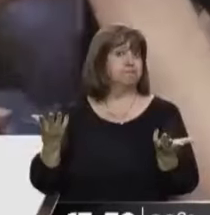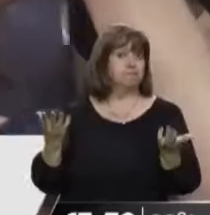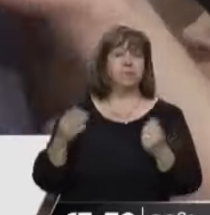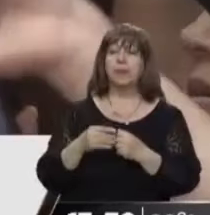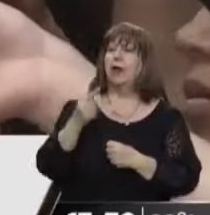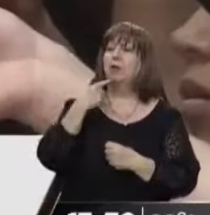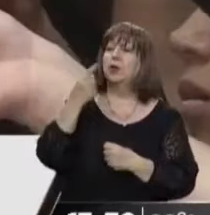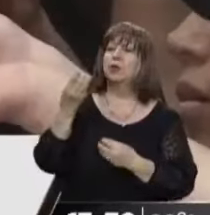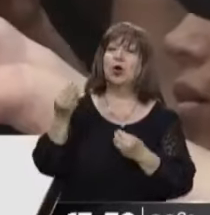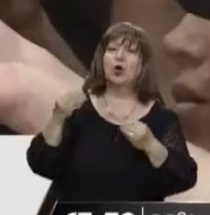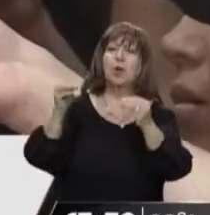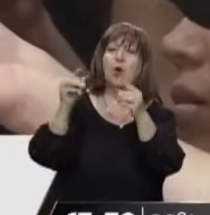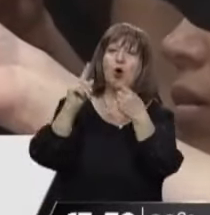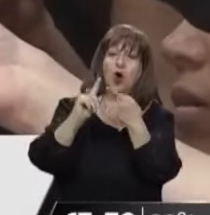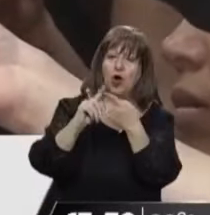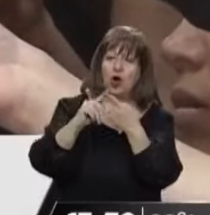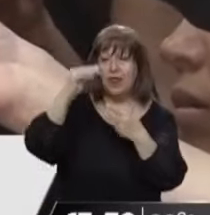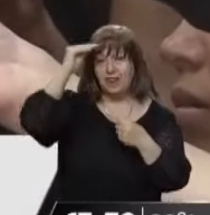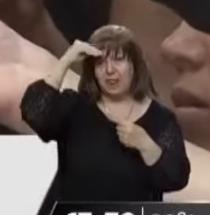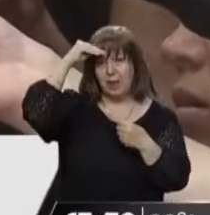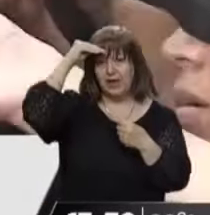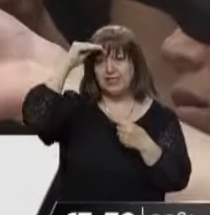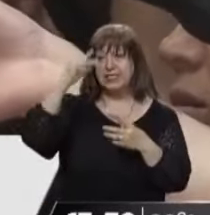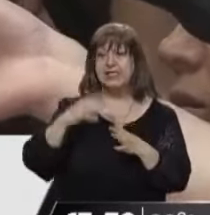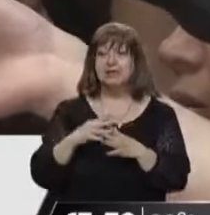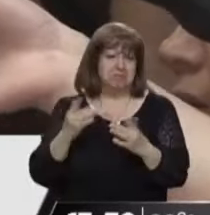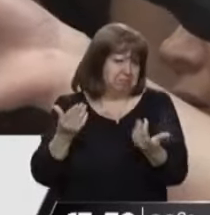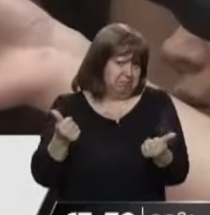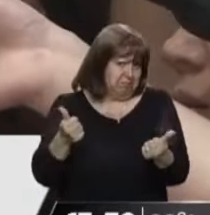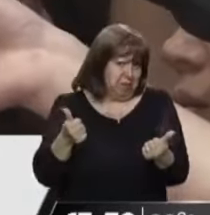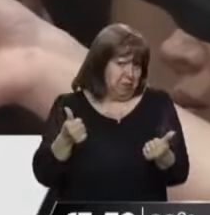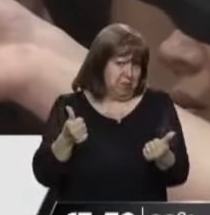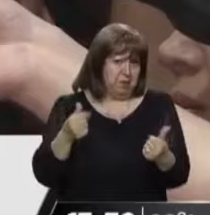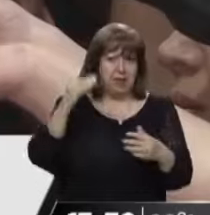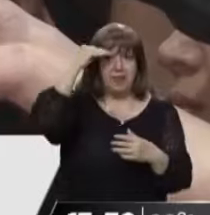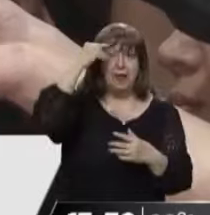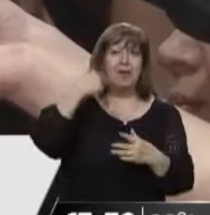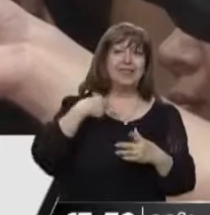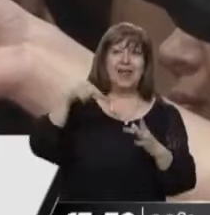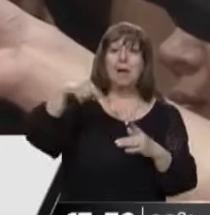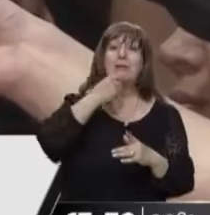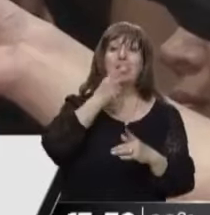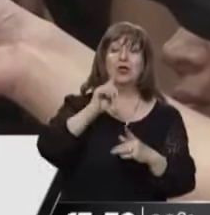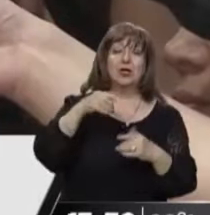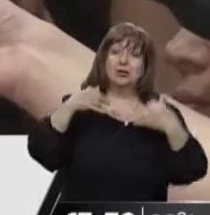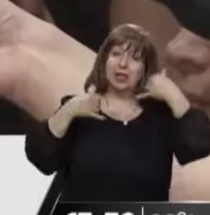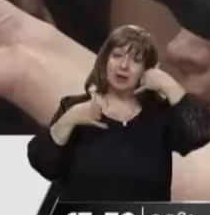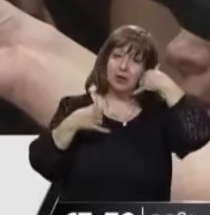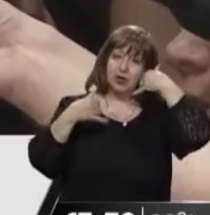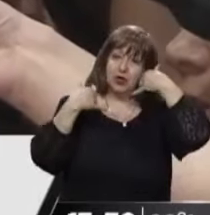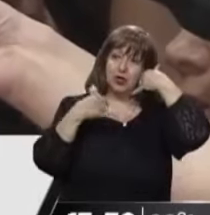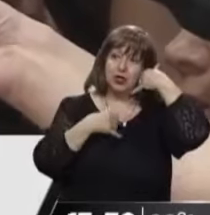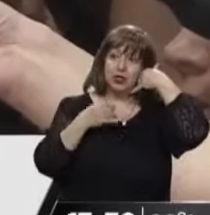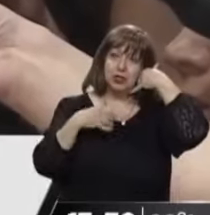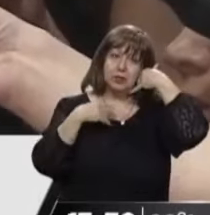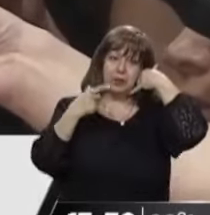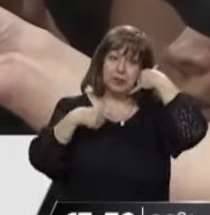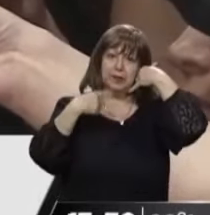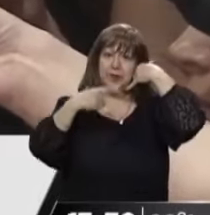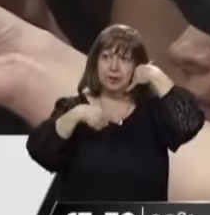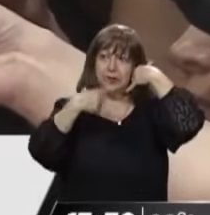Demarche? Pero perfecto, tuvimos una conversación ayer, justamente no estaba acá en Mendoza, en donde estuvimos justamente charlando largo y tendido con